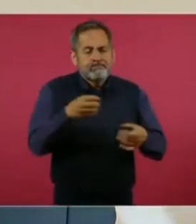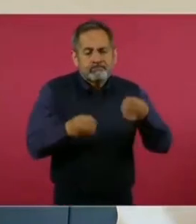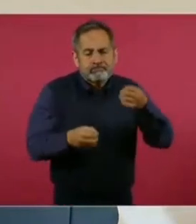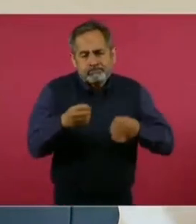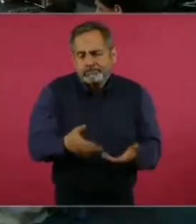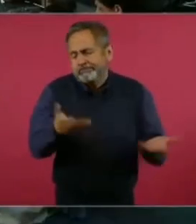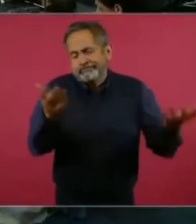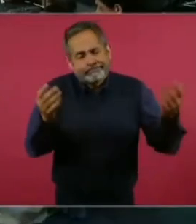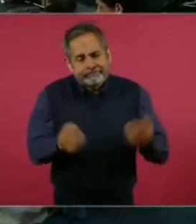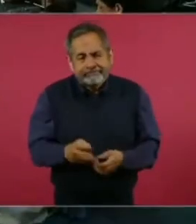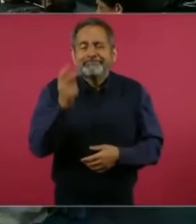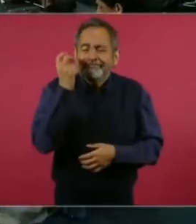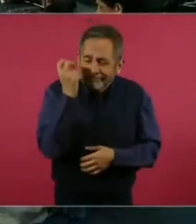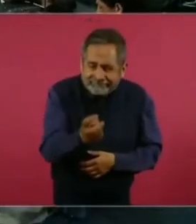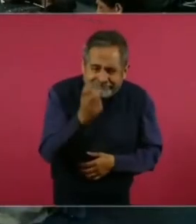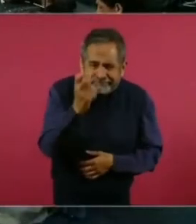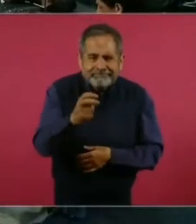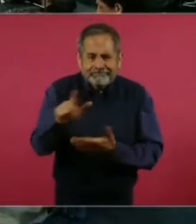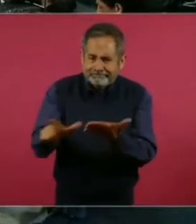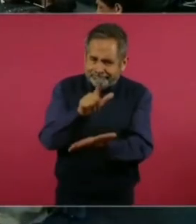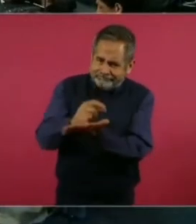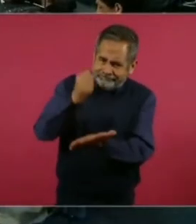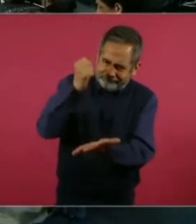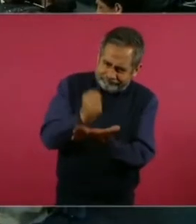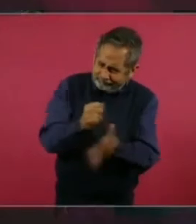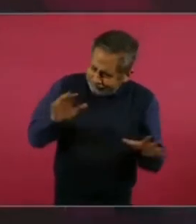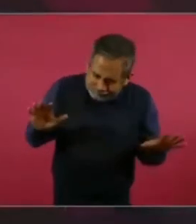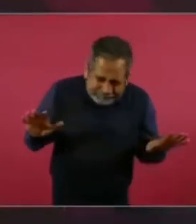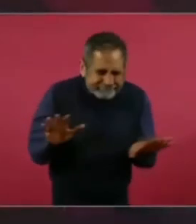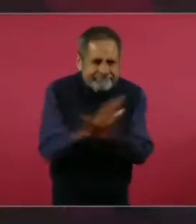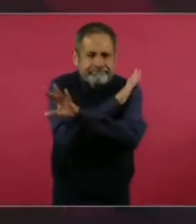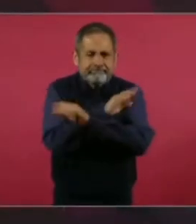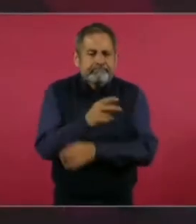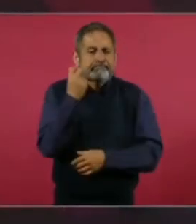Para eso es la reforma. Va a cambiar